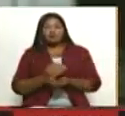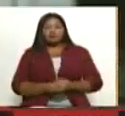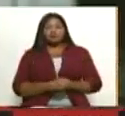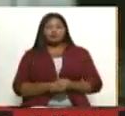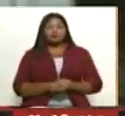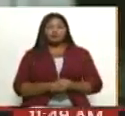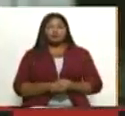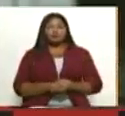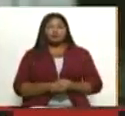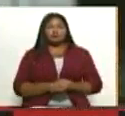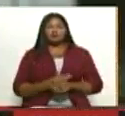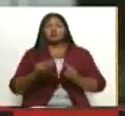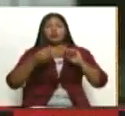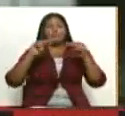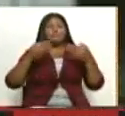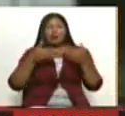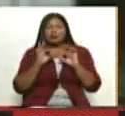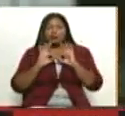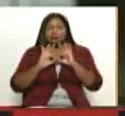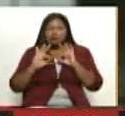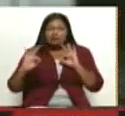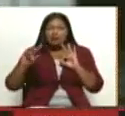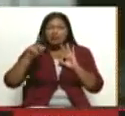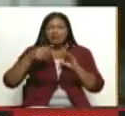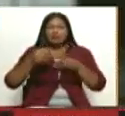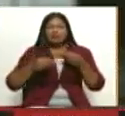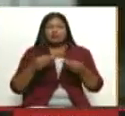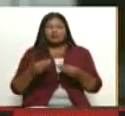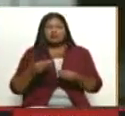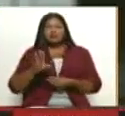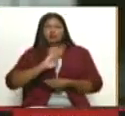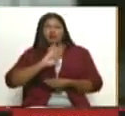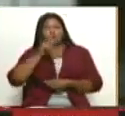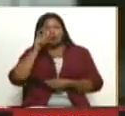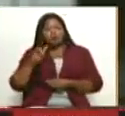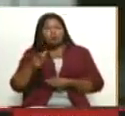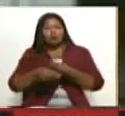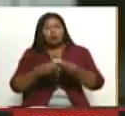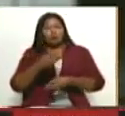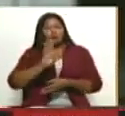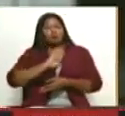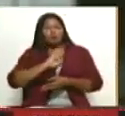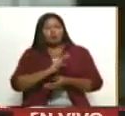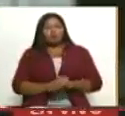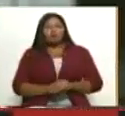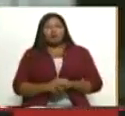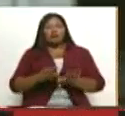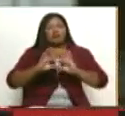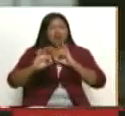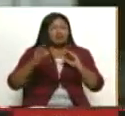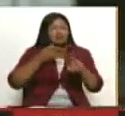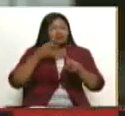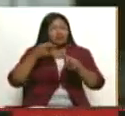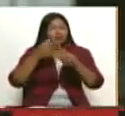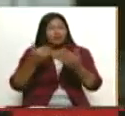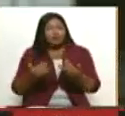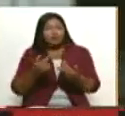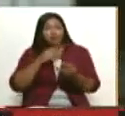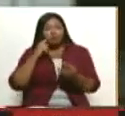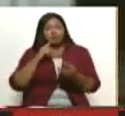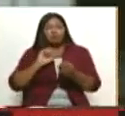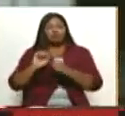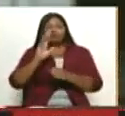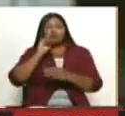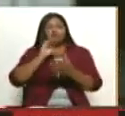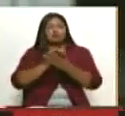que realmente sientan los pueblos como suyo y que pueda alejarse de este camino a los enemigos